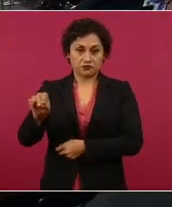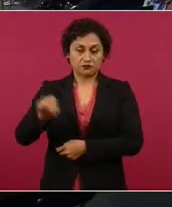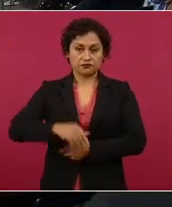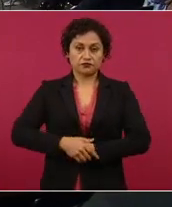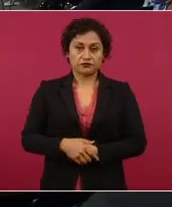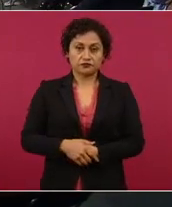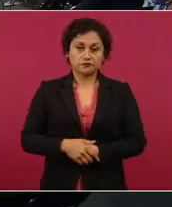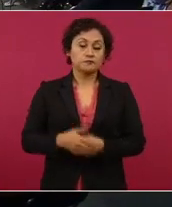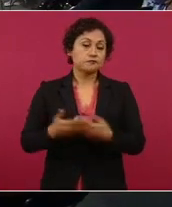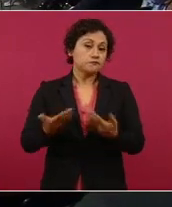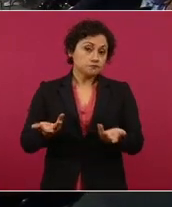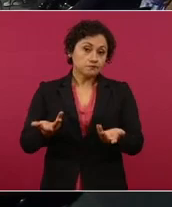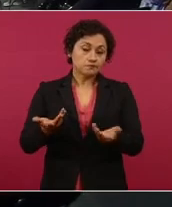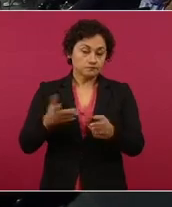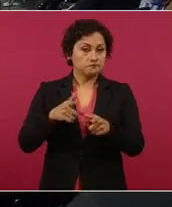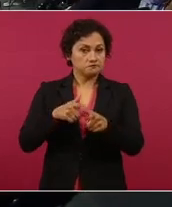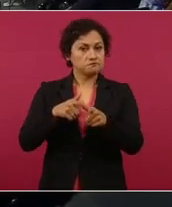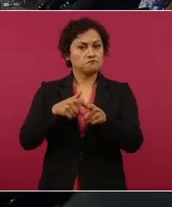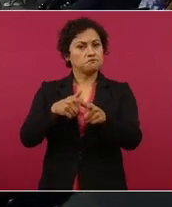Y vamos a seguir